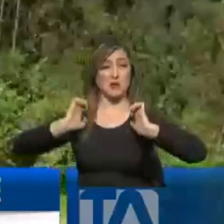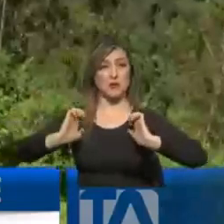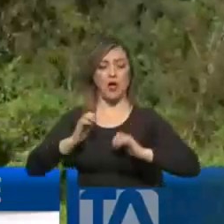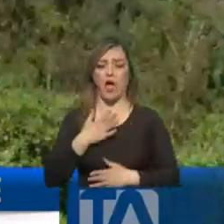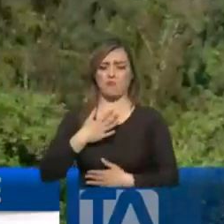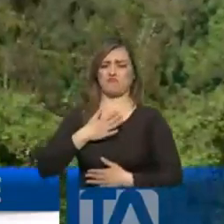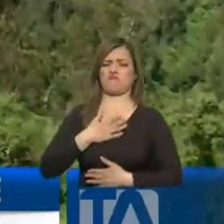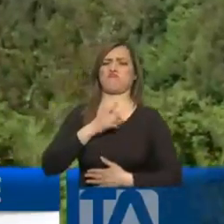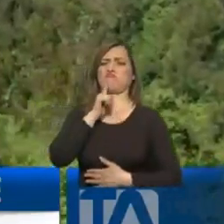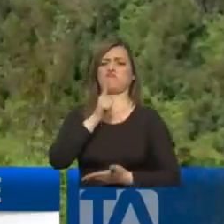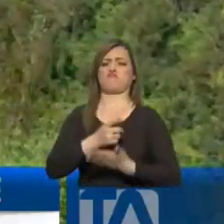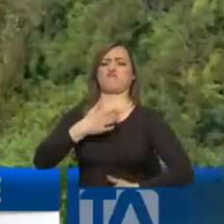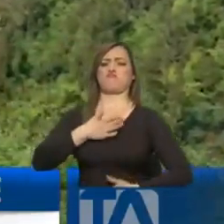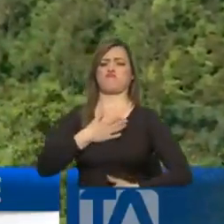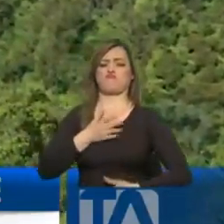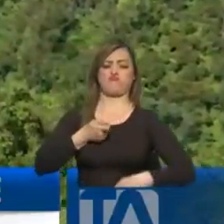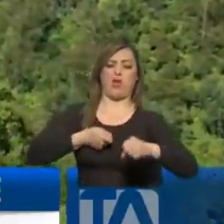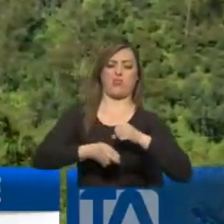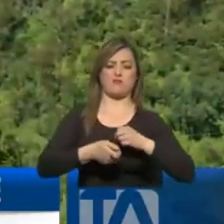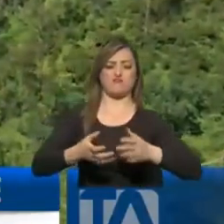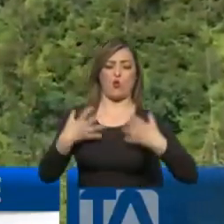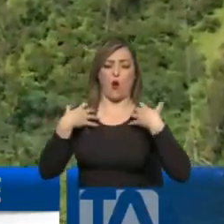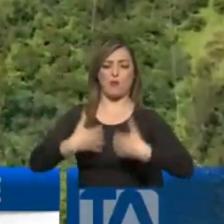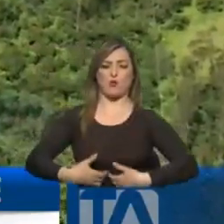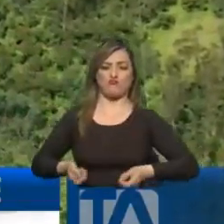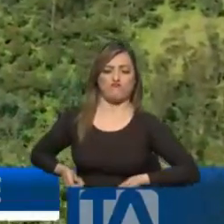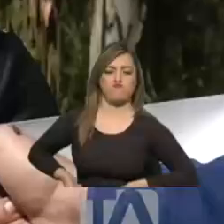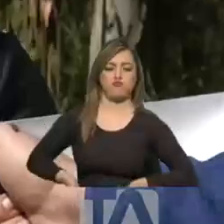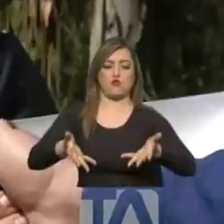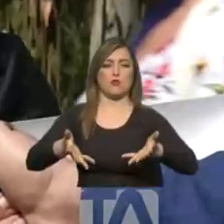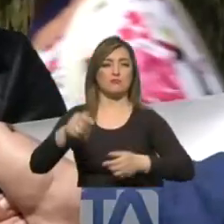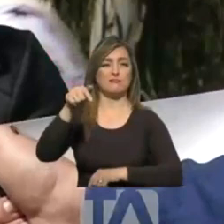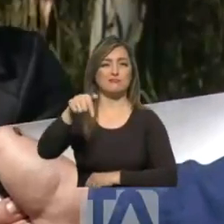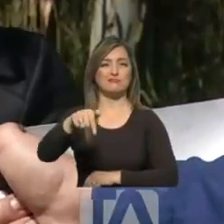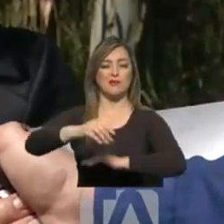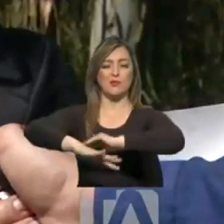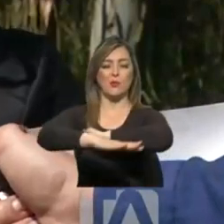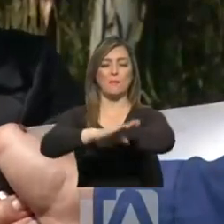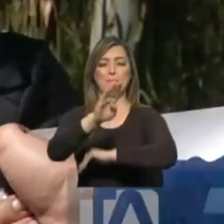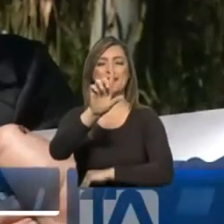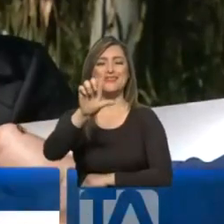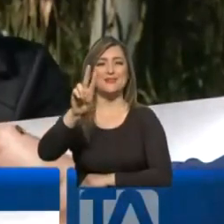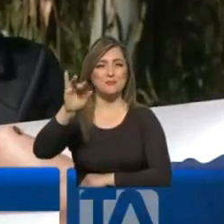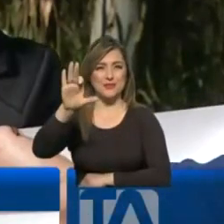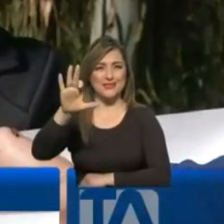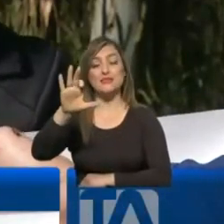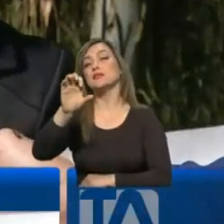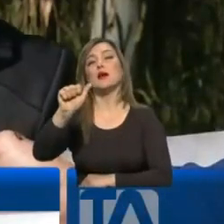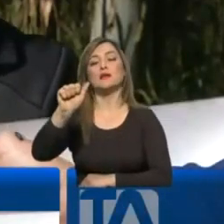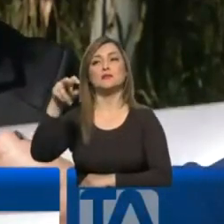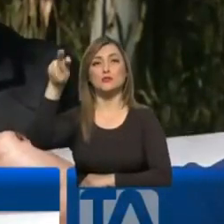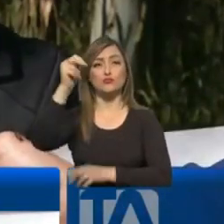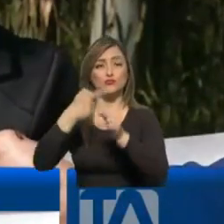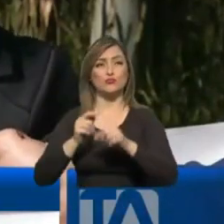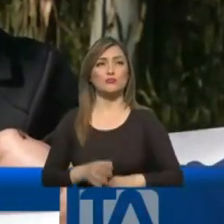a Juliana en esta quebrada en el sector de Bellavista, en el norte de la capital. Estamos haciendo a que se cumpla esta medida de reparación